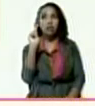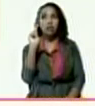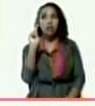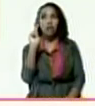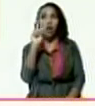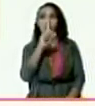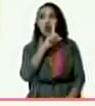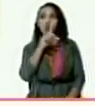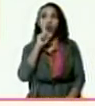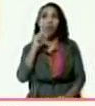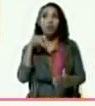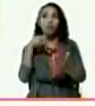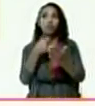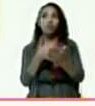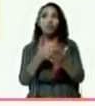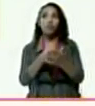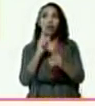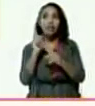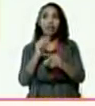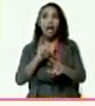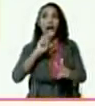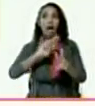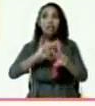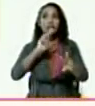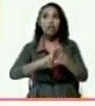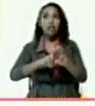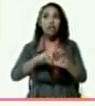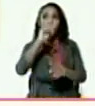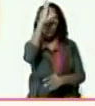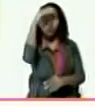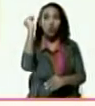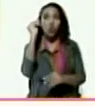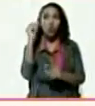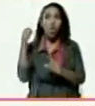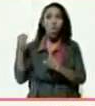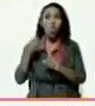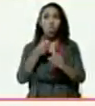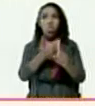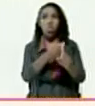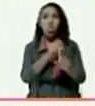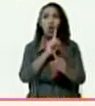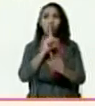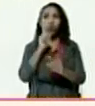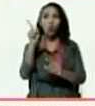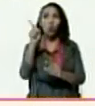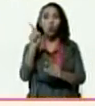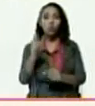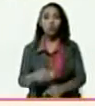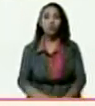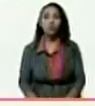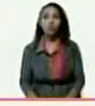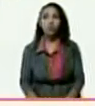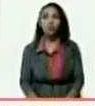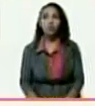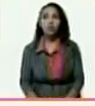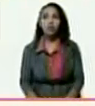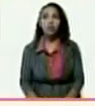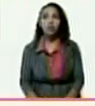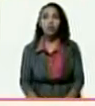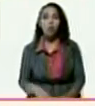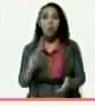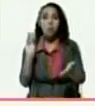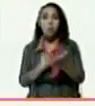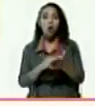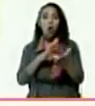combo militante. Usted llega aquí y monta su teléfono, copia